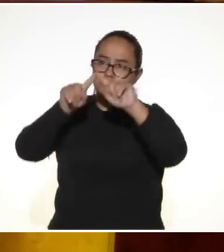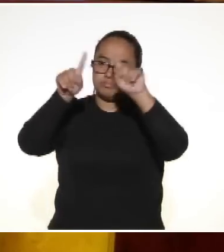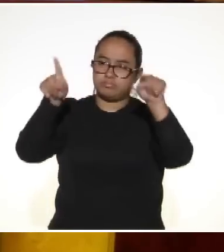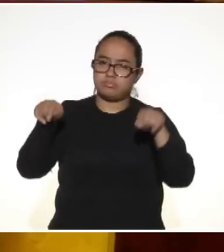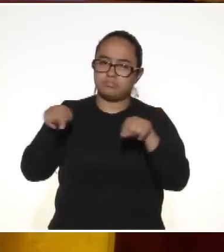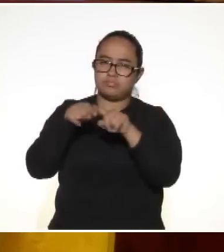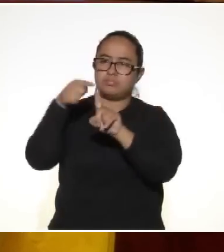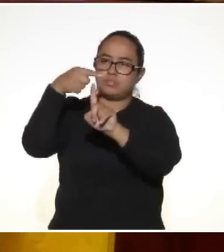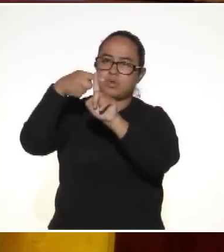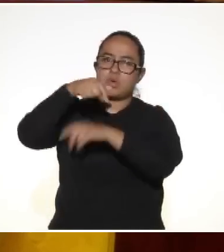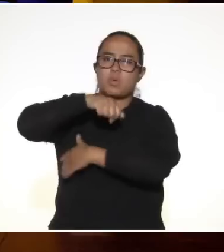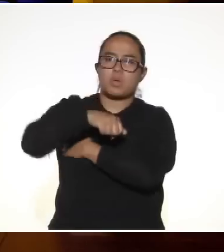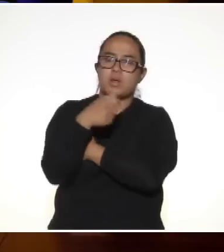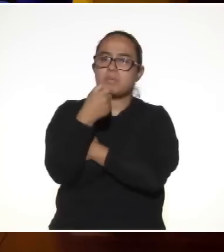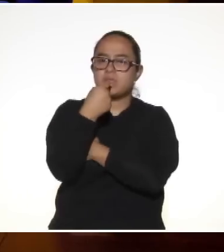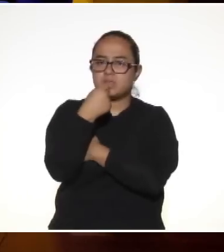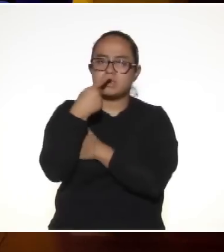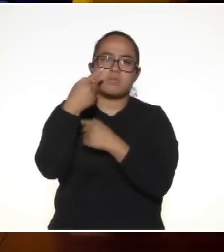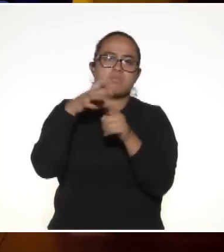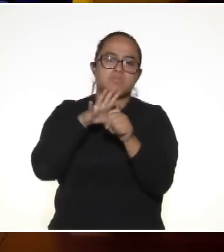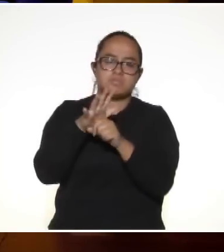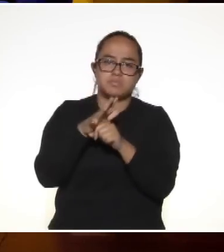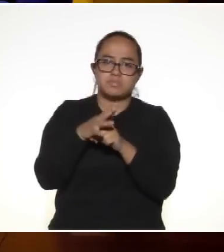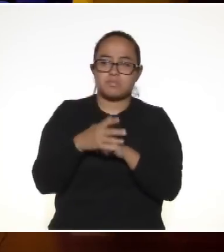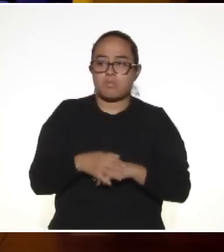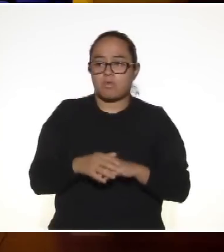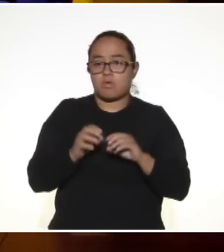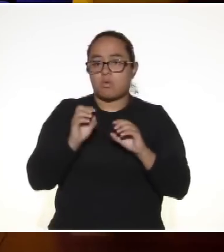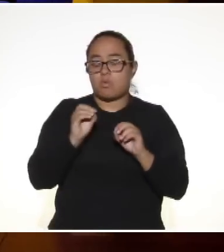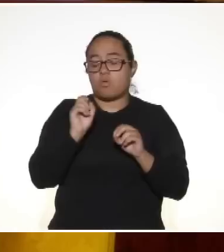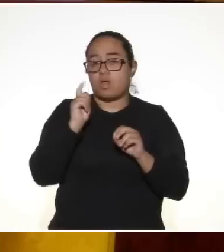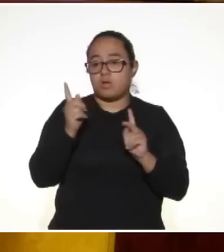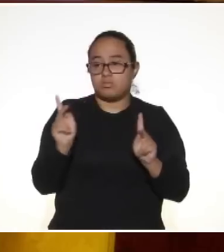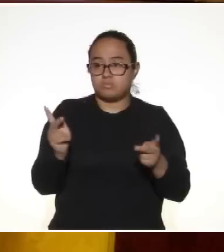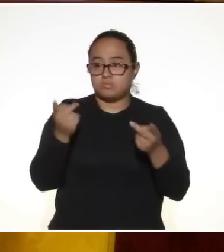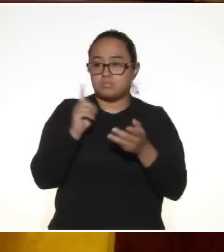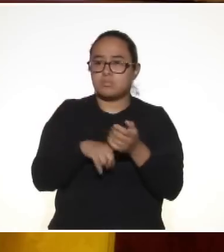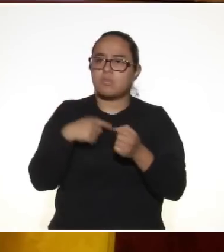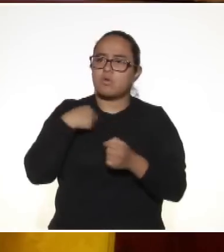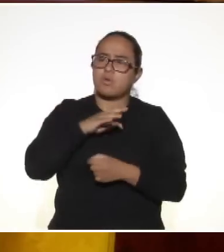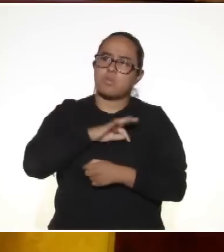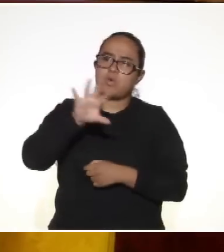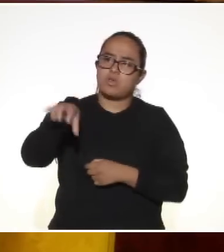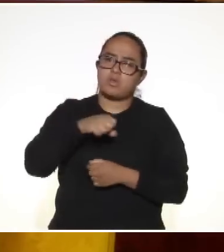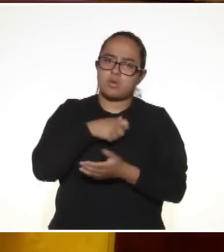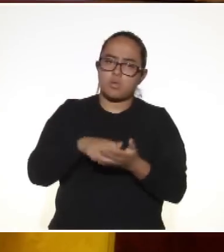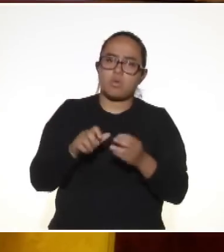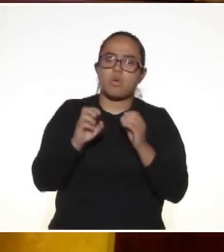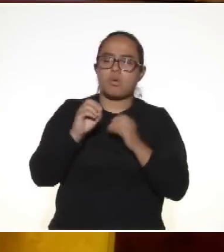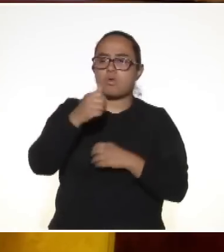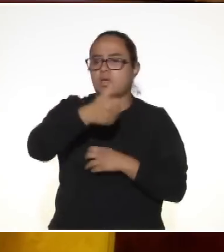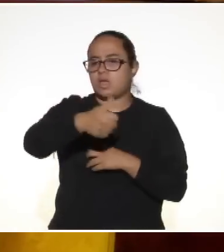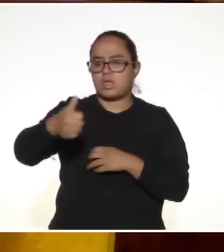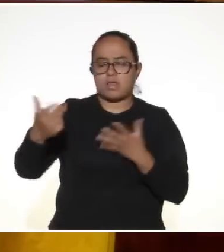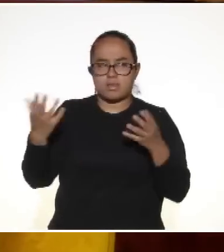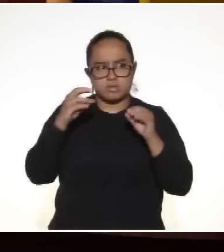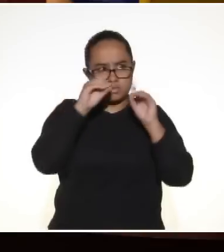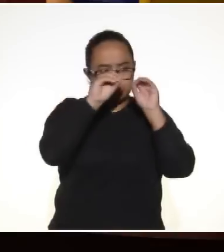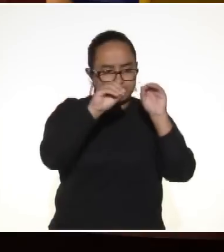en casa. Incluso Carla Salazar nos dice si conocen algún botiquín comercial que pues también puedan conseguir o si es mejor que cada quien arme el